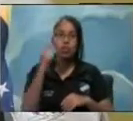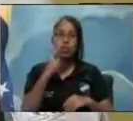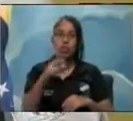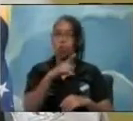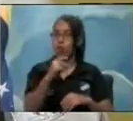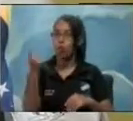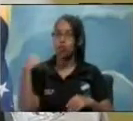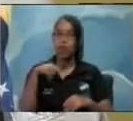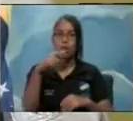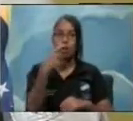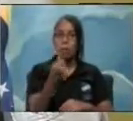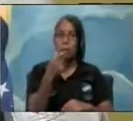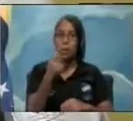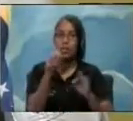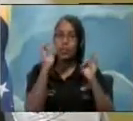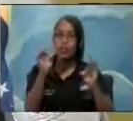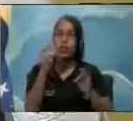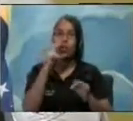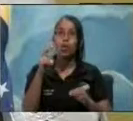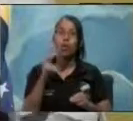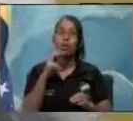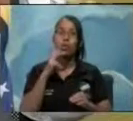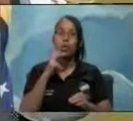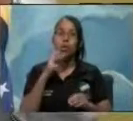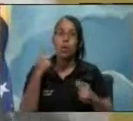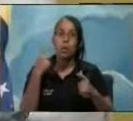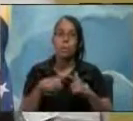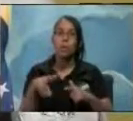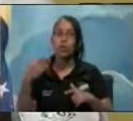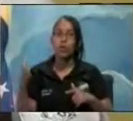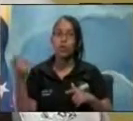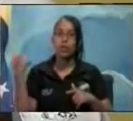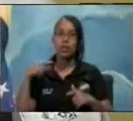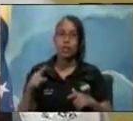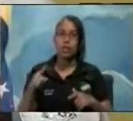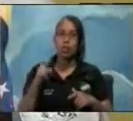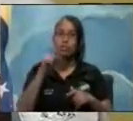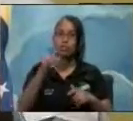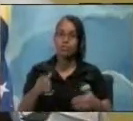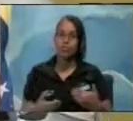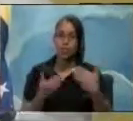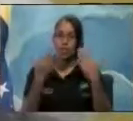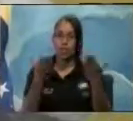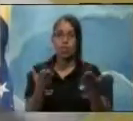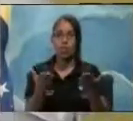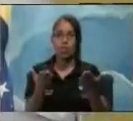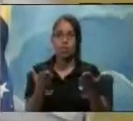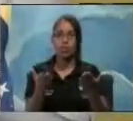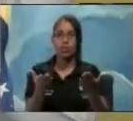plata ni oro, pero lo que tengo te doy.